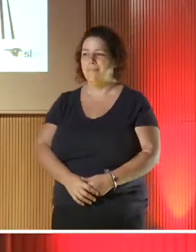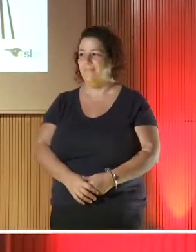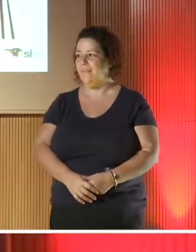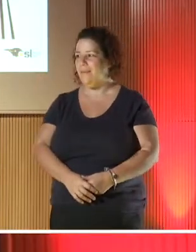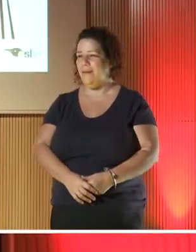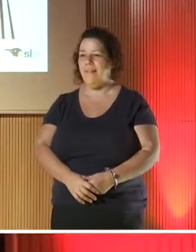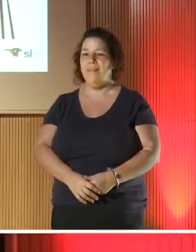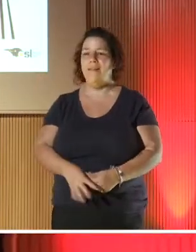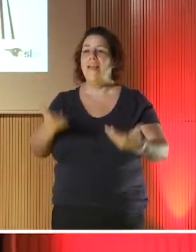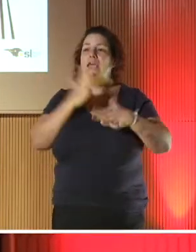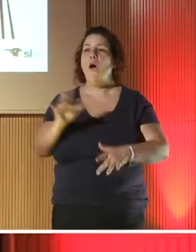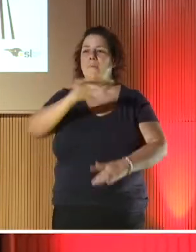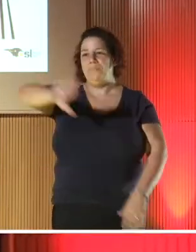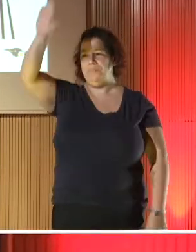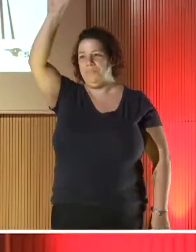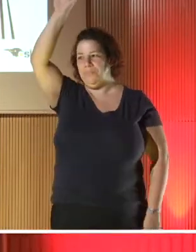Levantad la mano todos los que tengáis hijos.